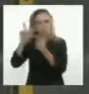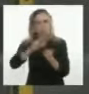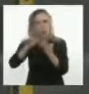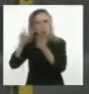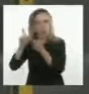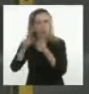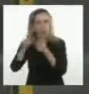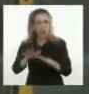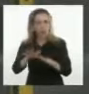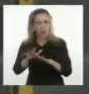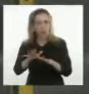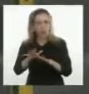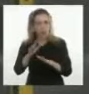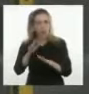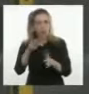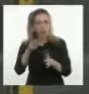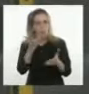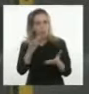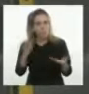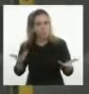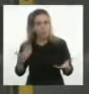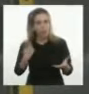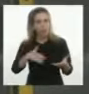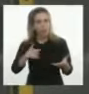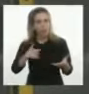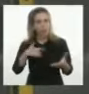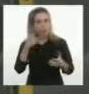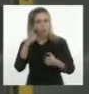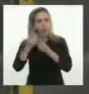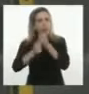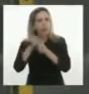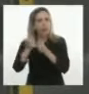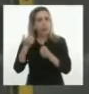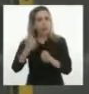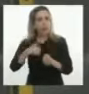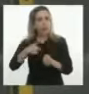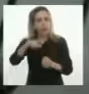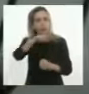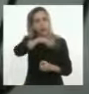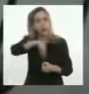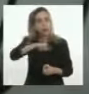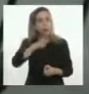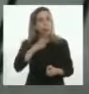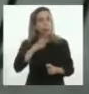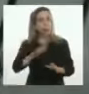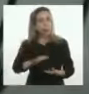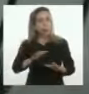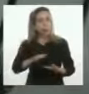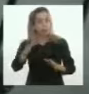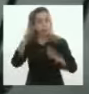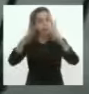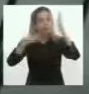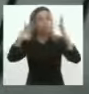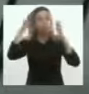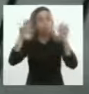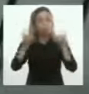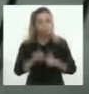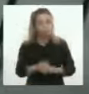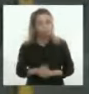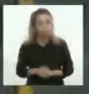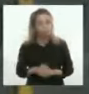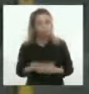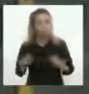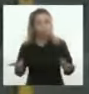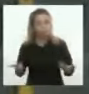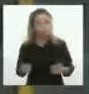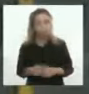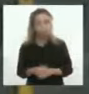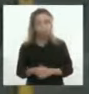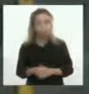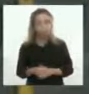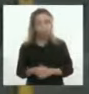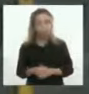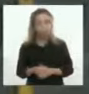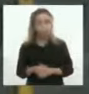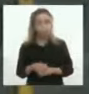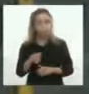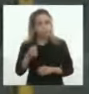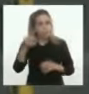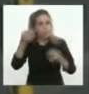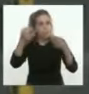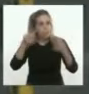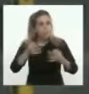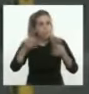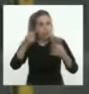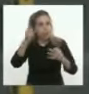esa es la argentina y la industria argentina de soñamos así que fue una gran idea